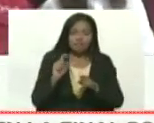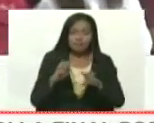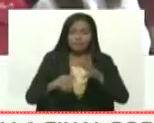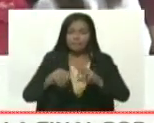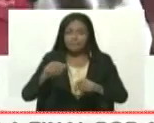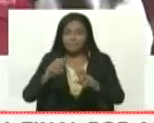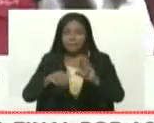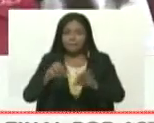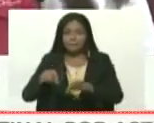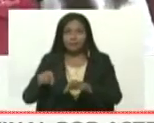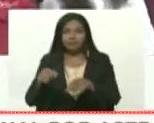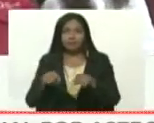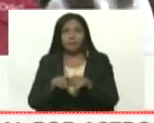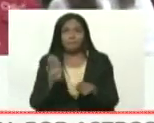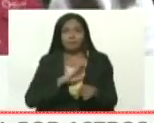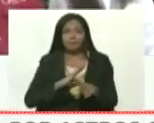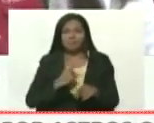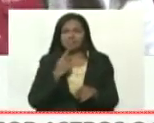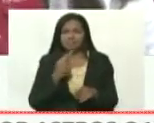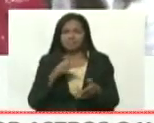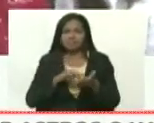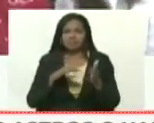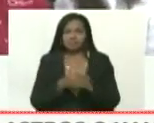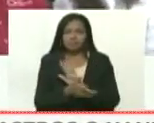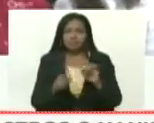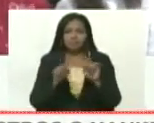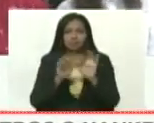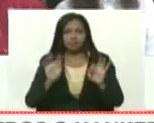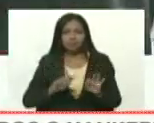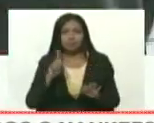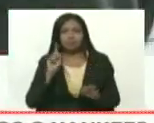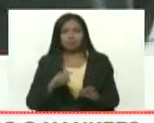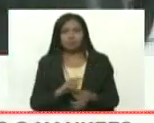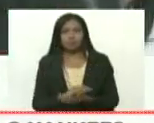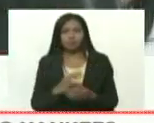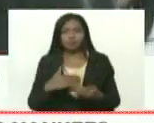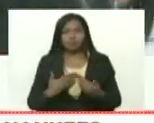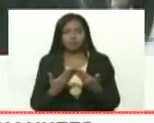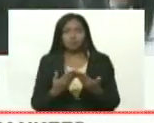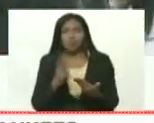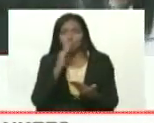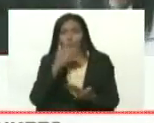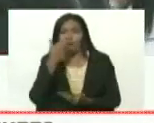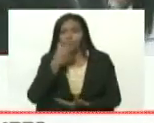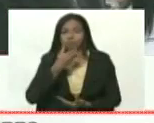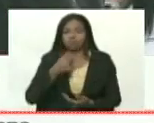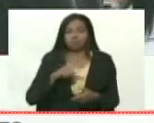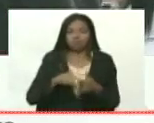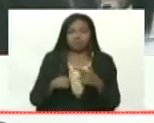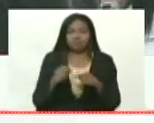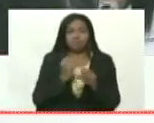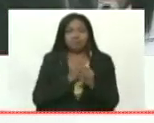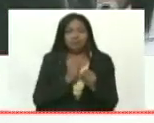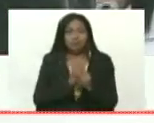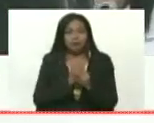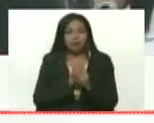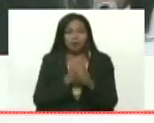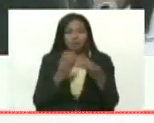con la semilla propiamente dicha no da fruto, con el trabajo